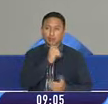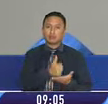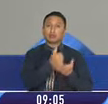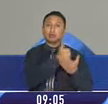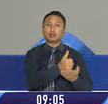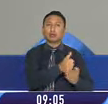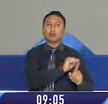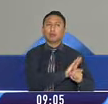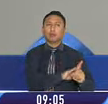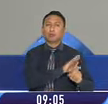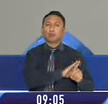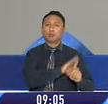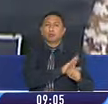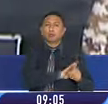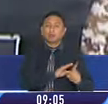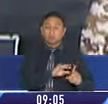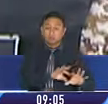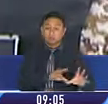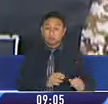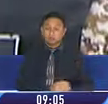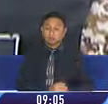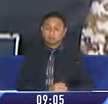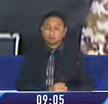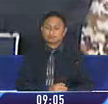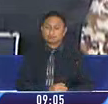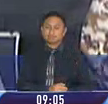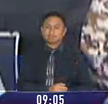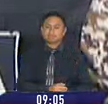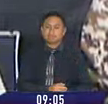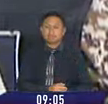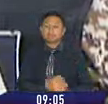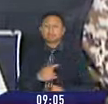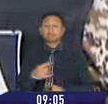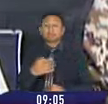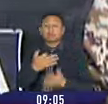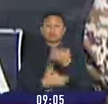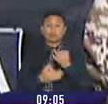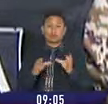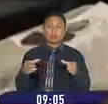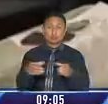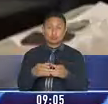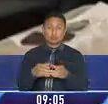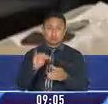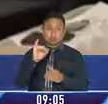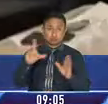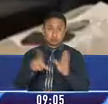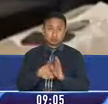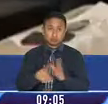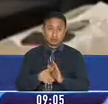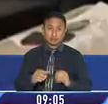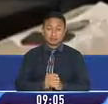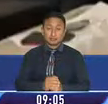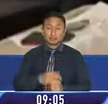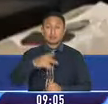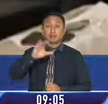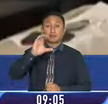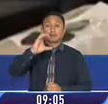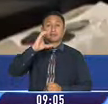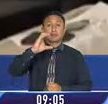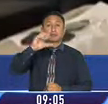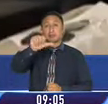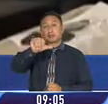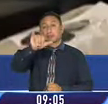una medida para favorecer a los corruptos. En el caso de asociación ilícita junto a otros procesados, entre los que está Carlos Pareja y